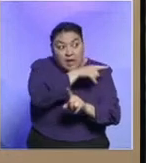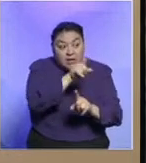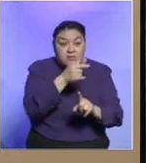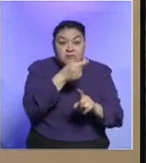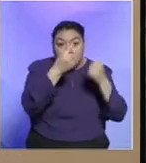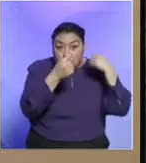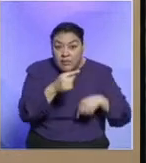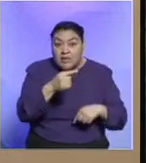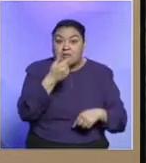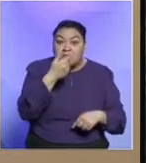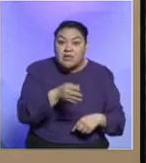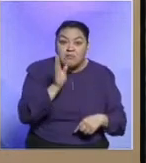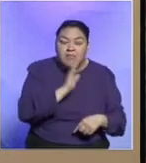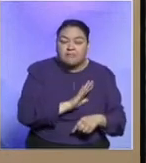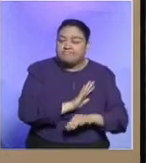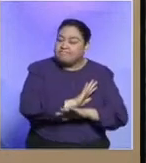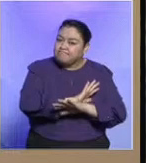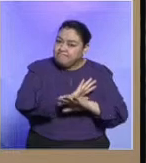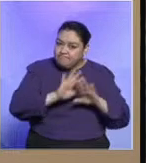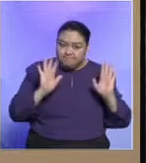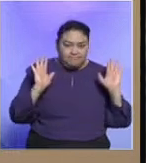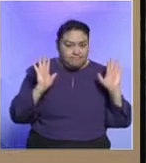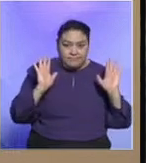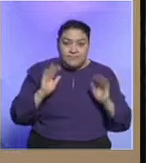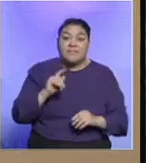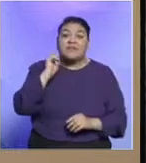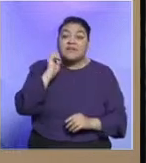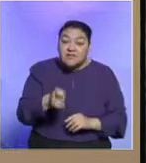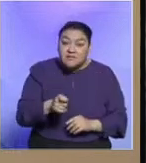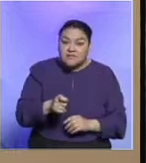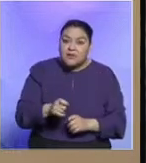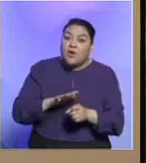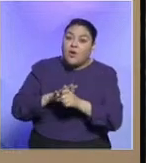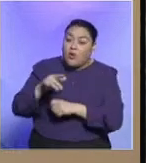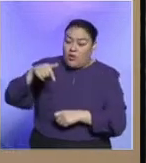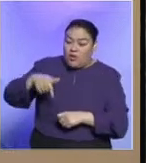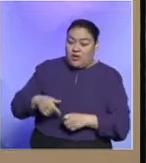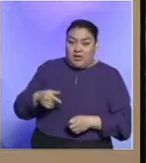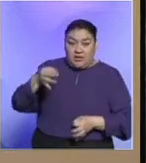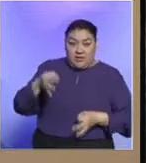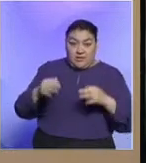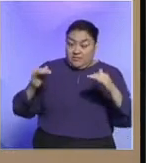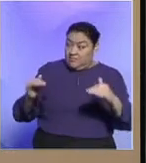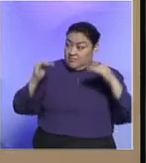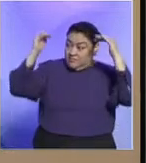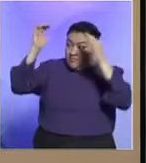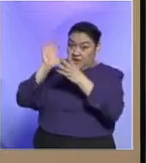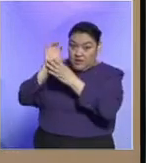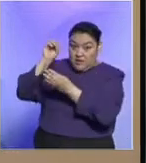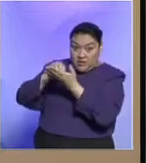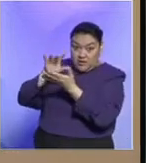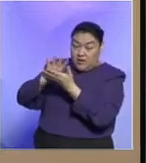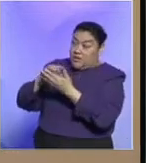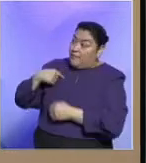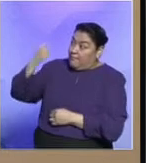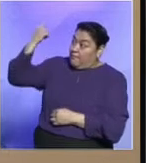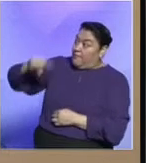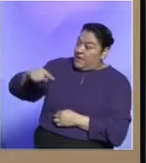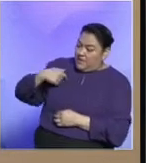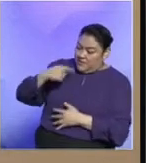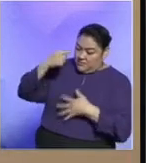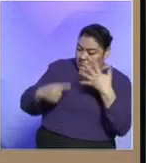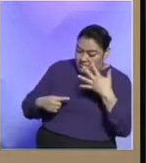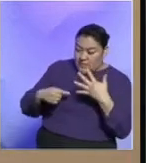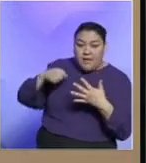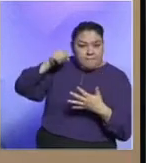las competencias que la Constitución le otorga a esta última instancia y que tiene que ver